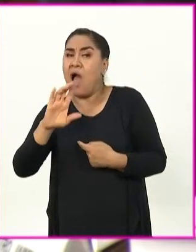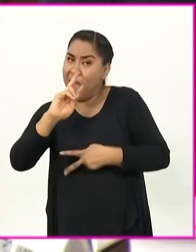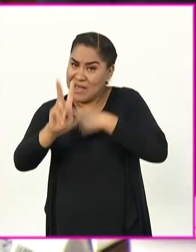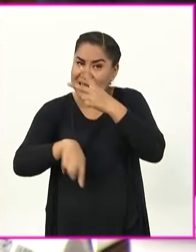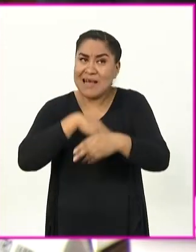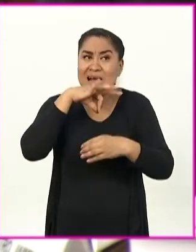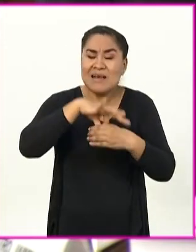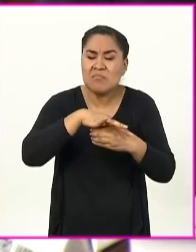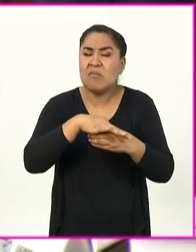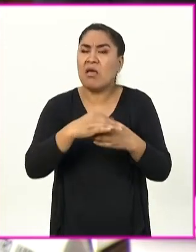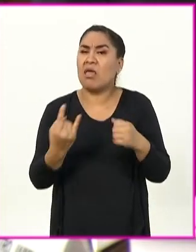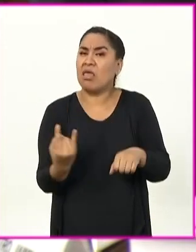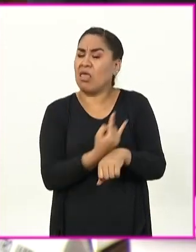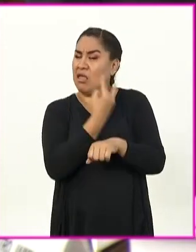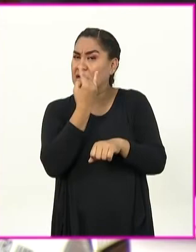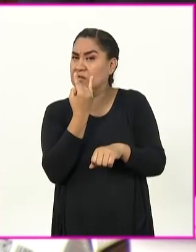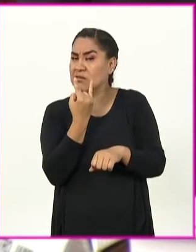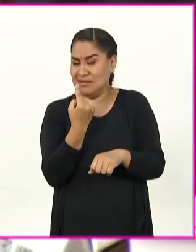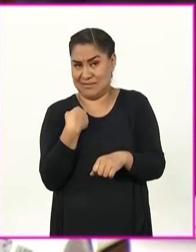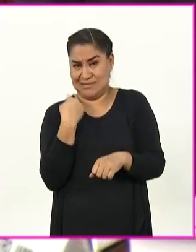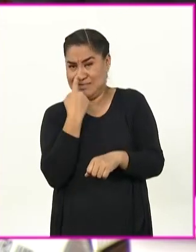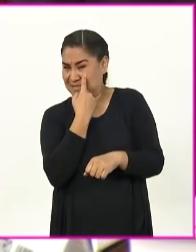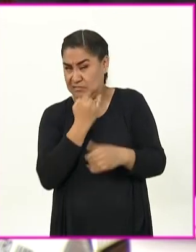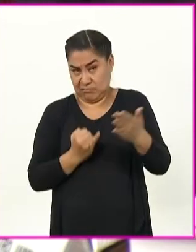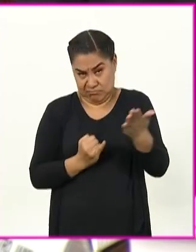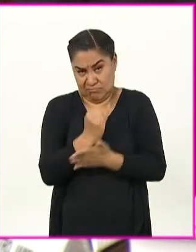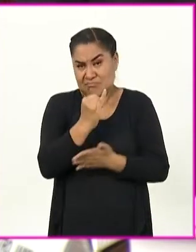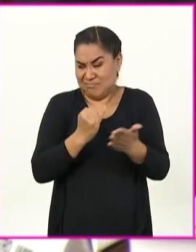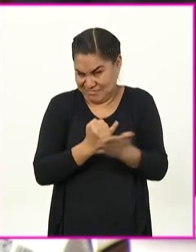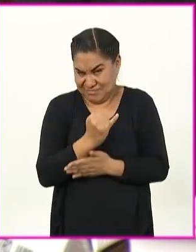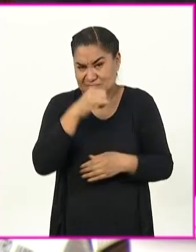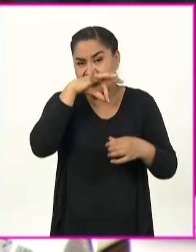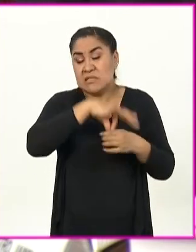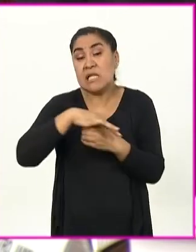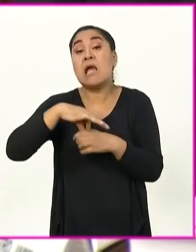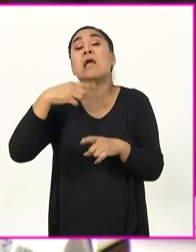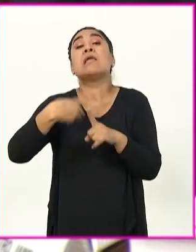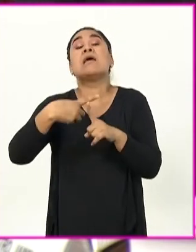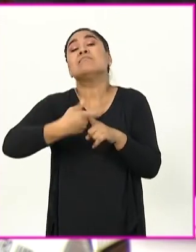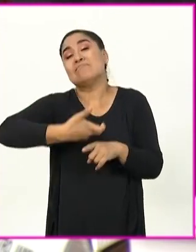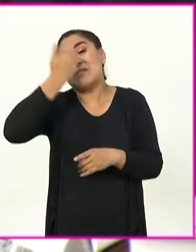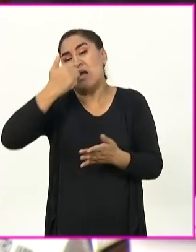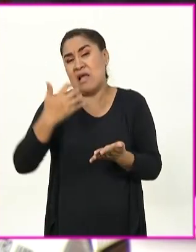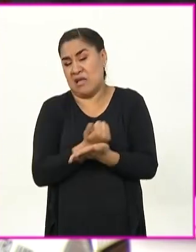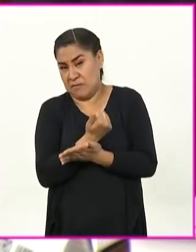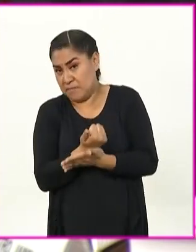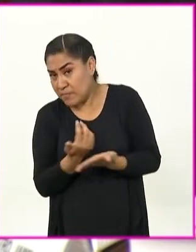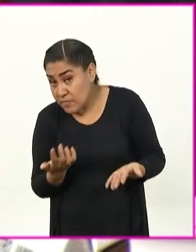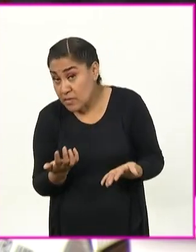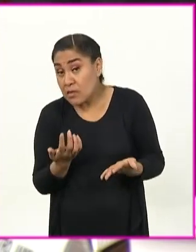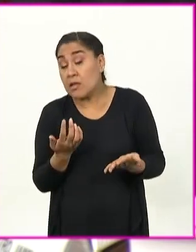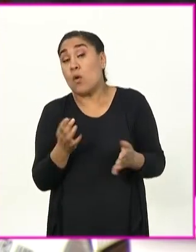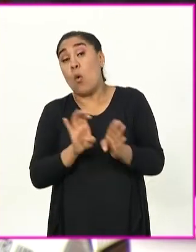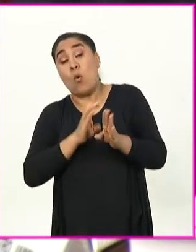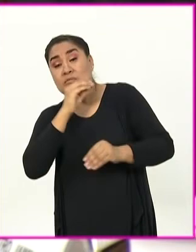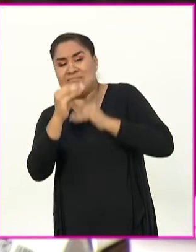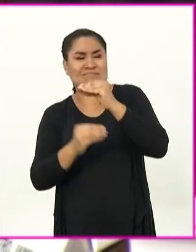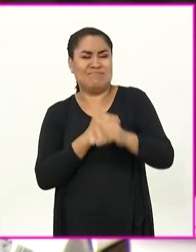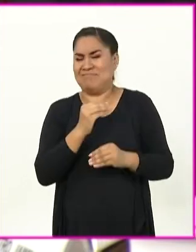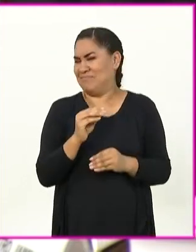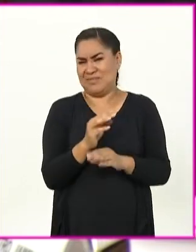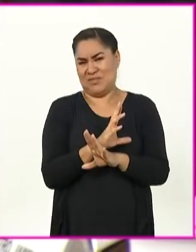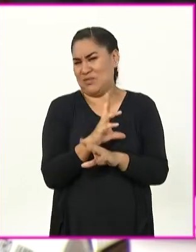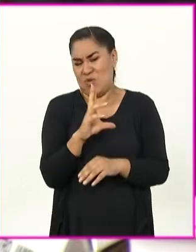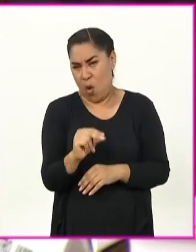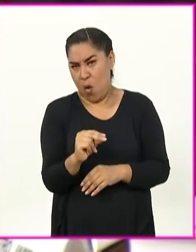y que acudieron a decidir legal y legítimamente quién ganó eso no está a discusión lo que tampoco